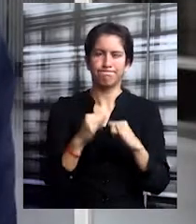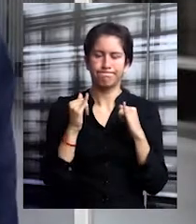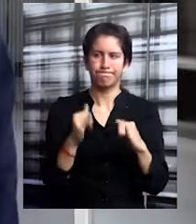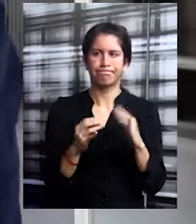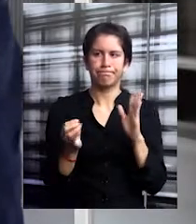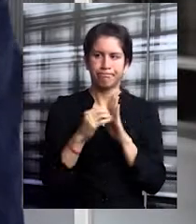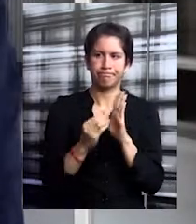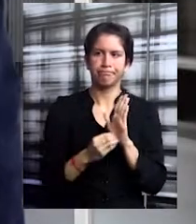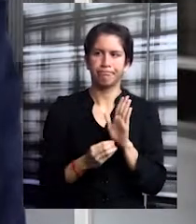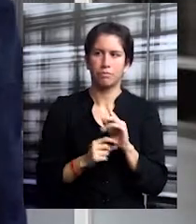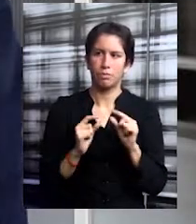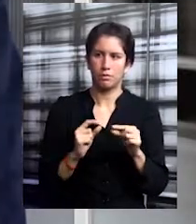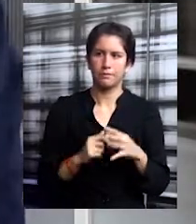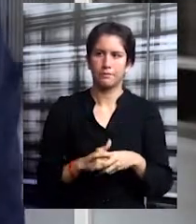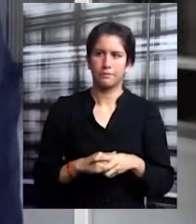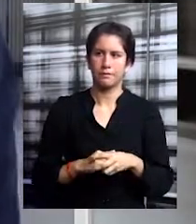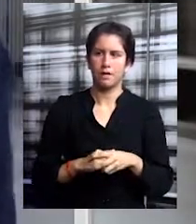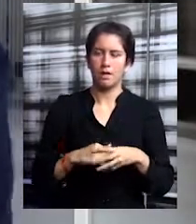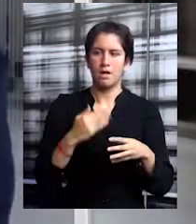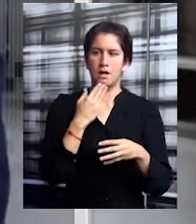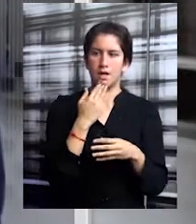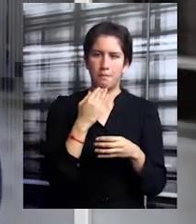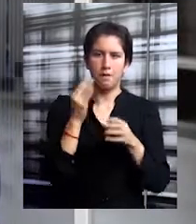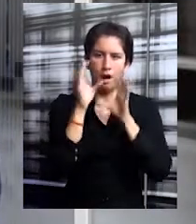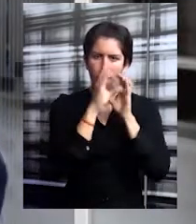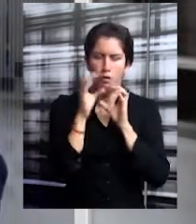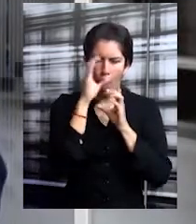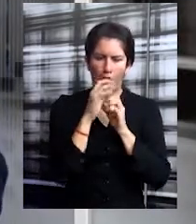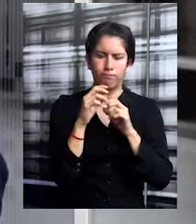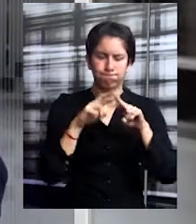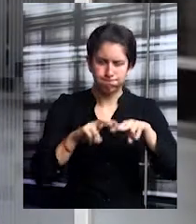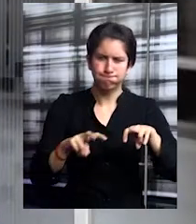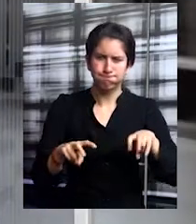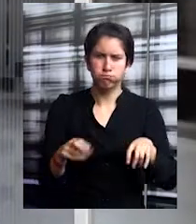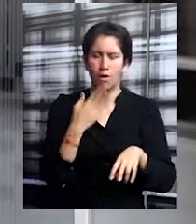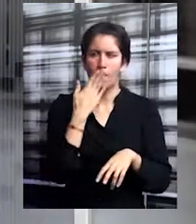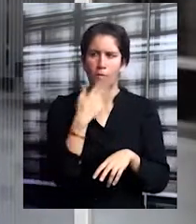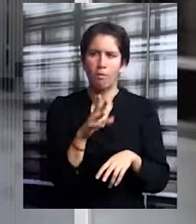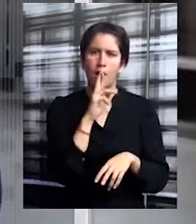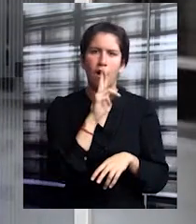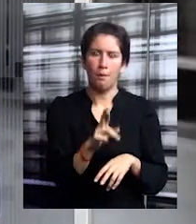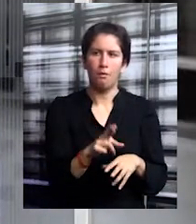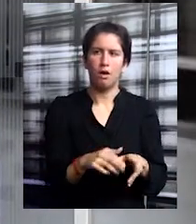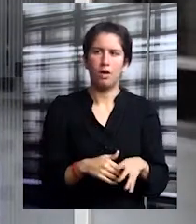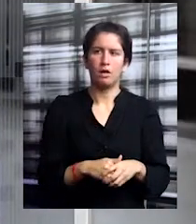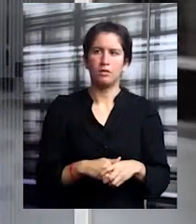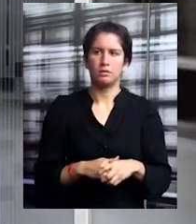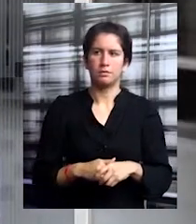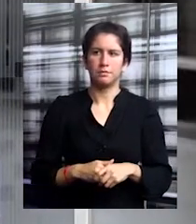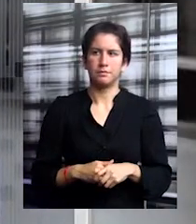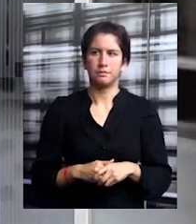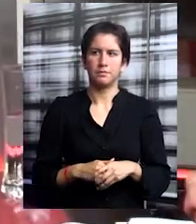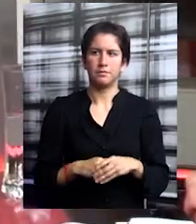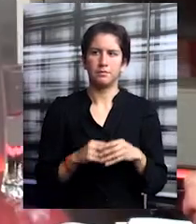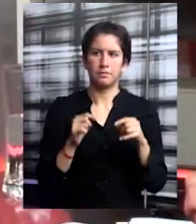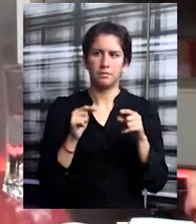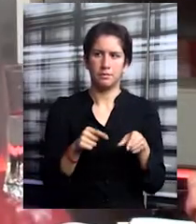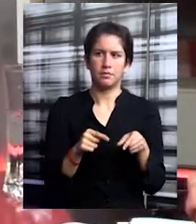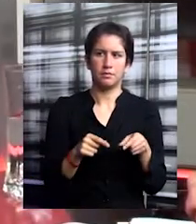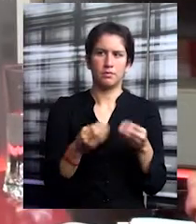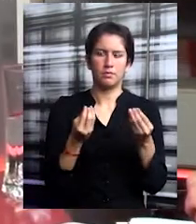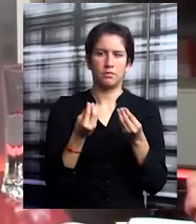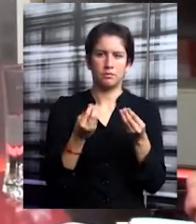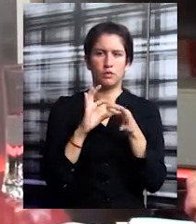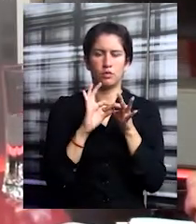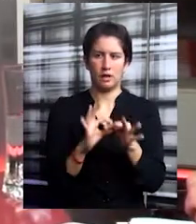ayudar a buscar soluciones a este tema en general, porque si no, lamentablemente, alcalde, creo que no vamos a llegar a ninguna parte. Muchas gracias por haber estado acá. Muchas